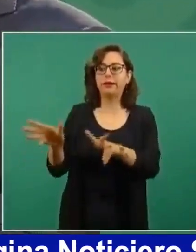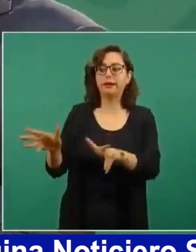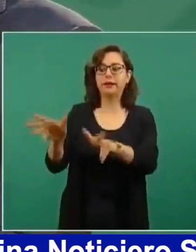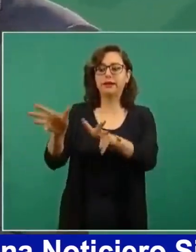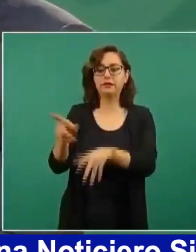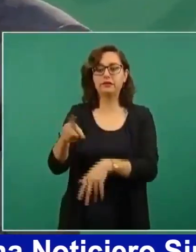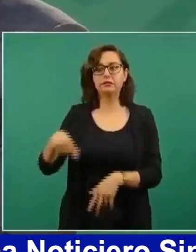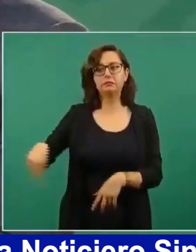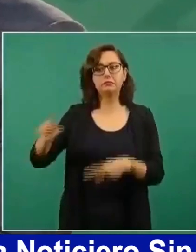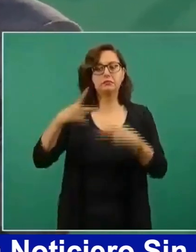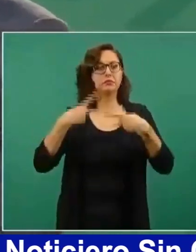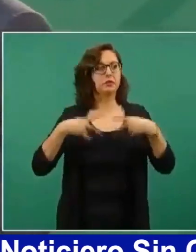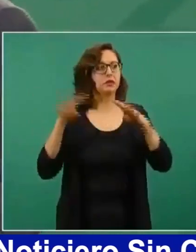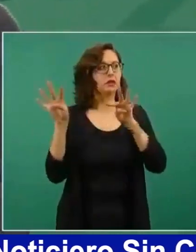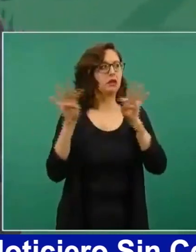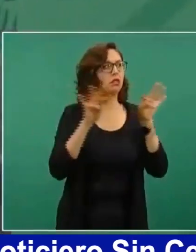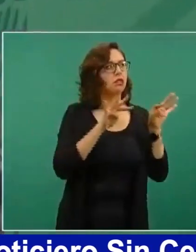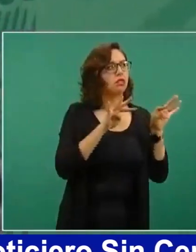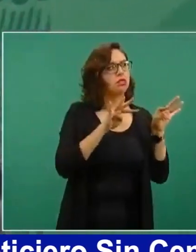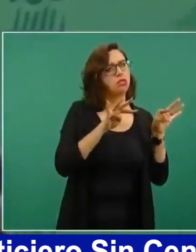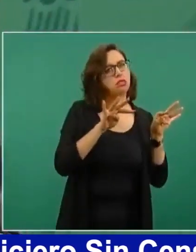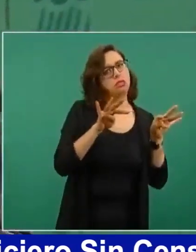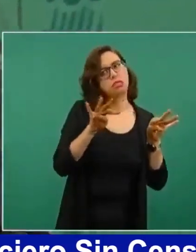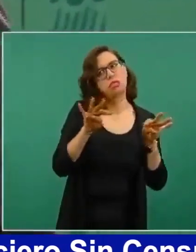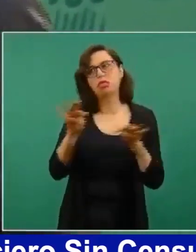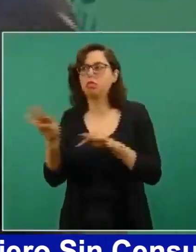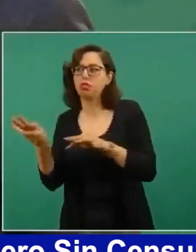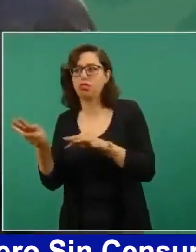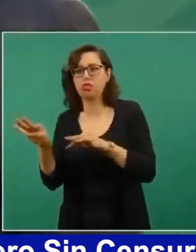el principal problema,